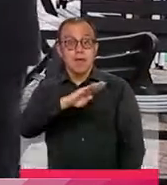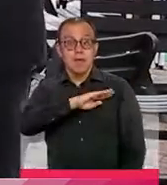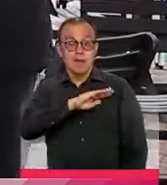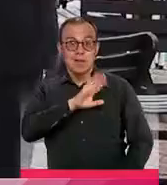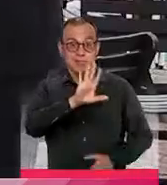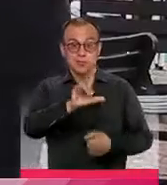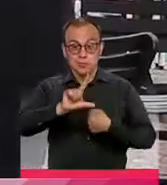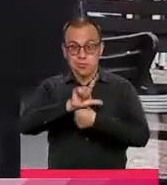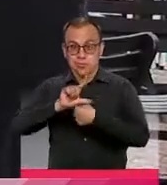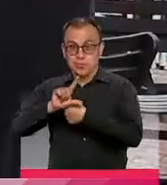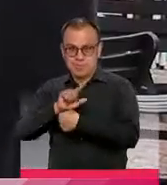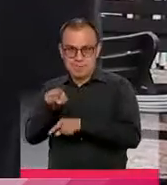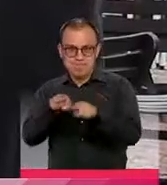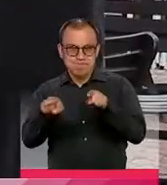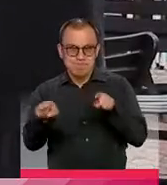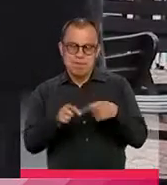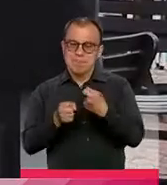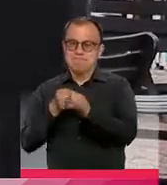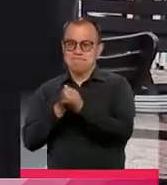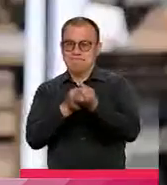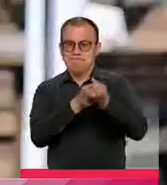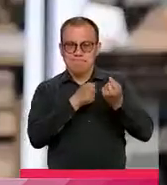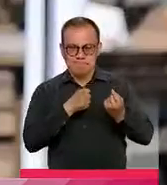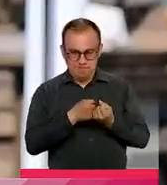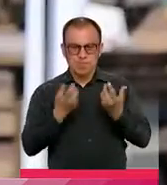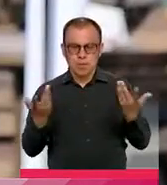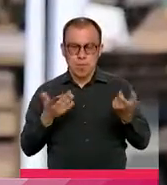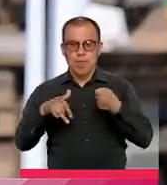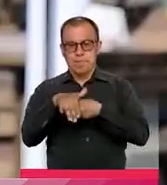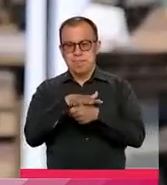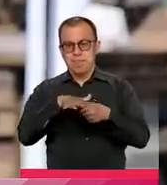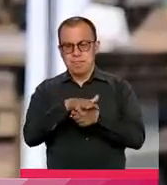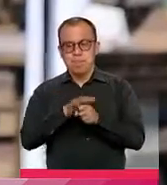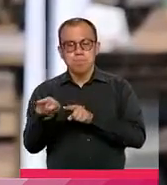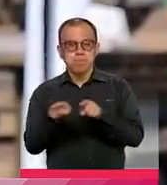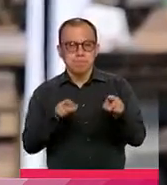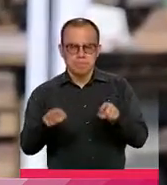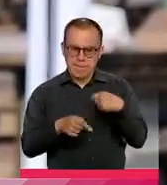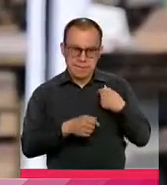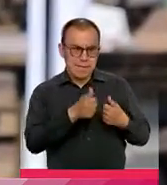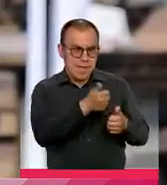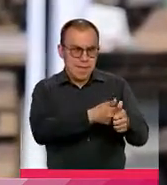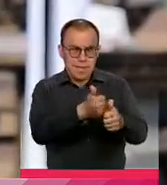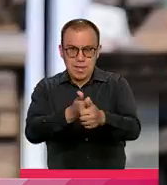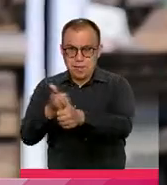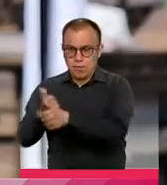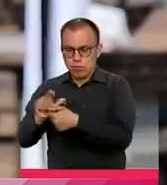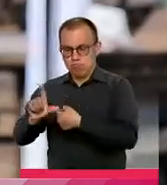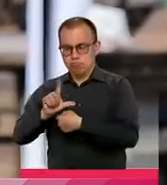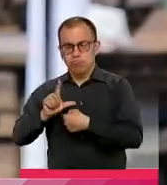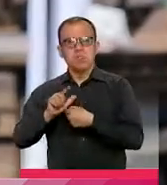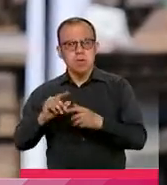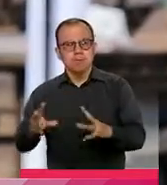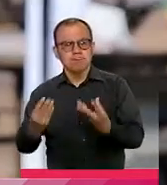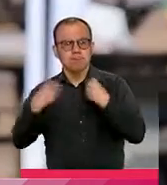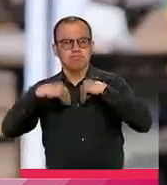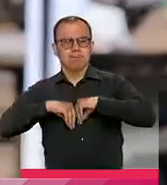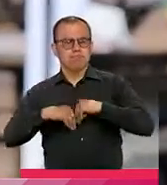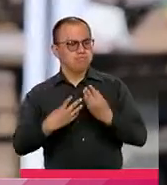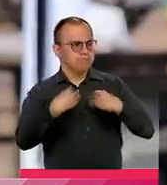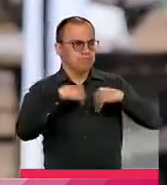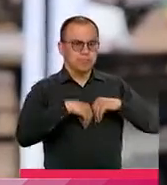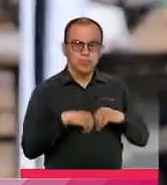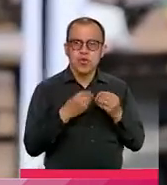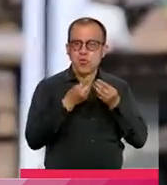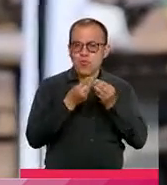hacen la invitación a que se apoye el comercio en los barrios. Y realmente es increíble cómo cada localidad ya se ha ido apropiando con su diferente